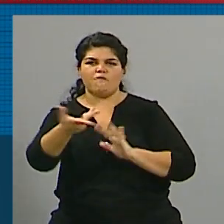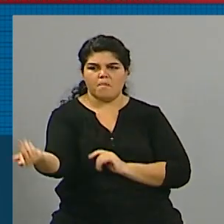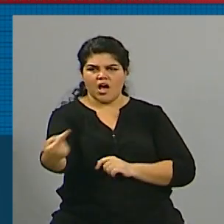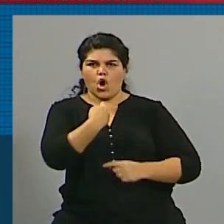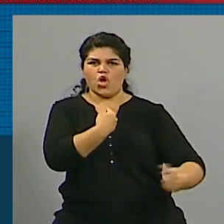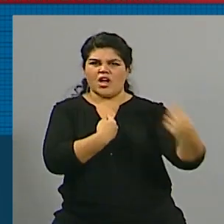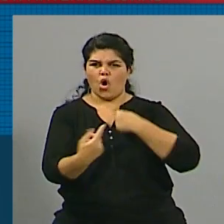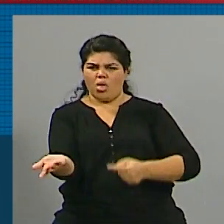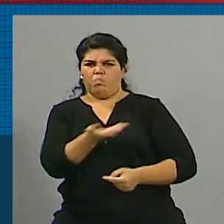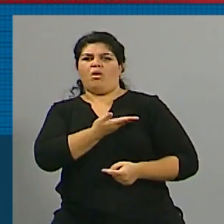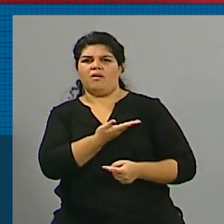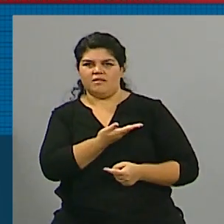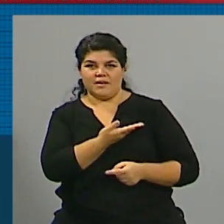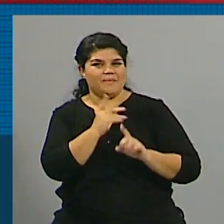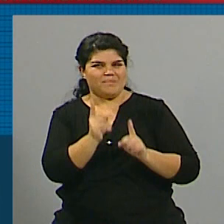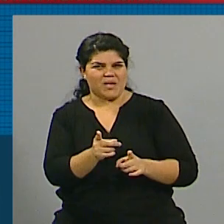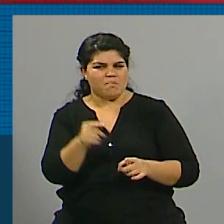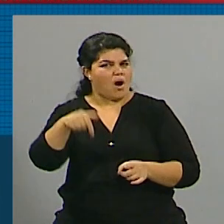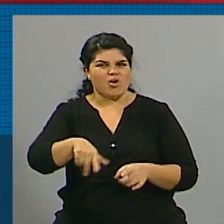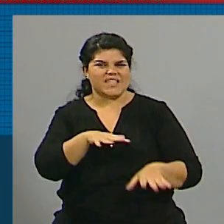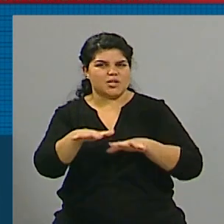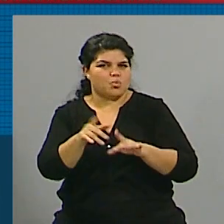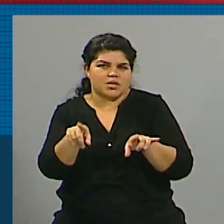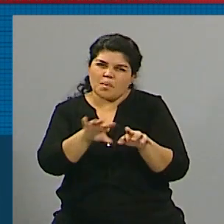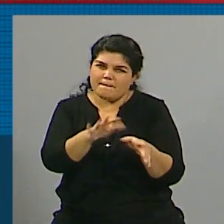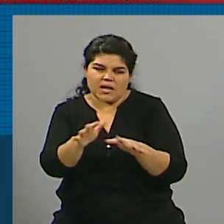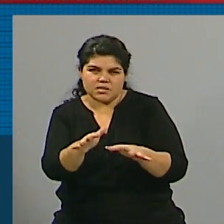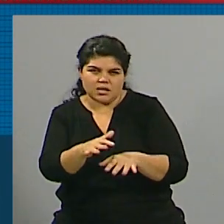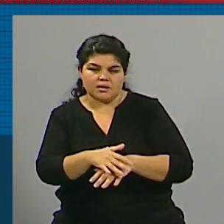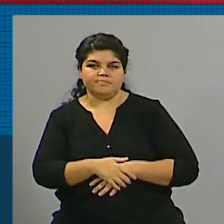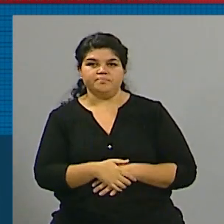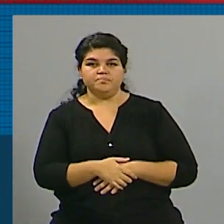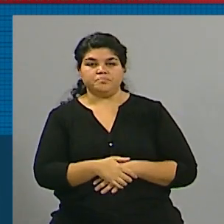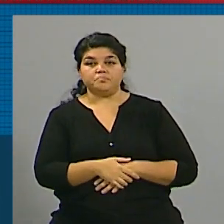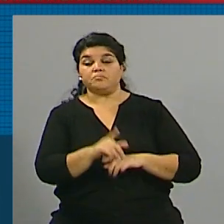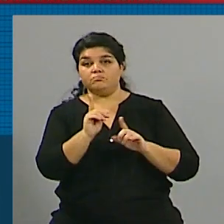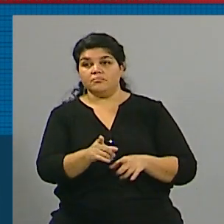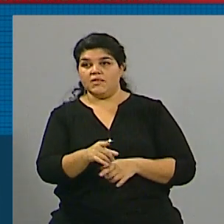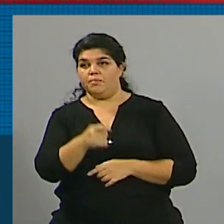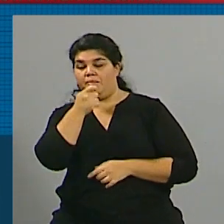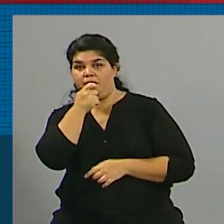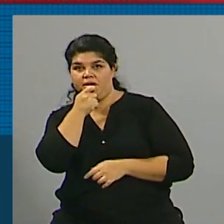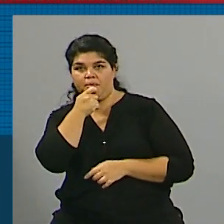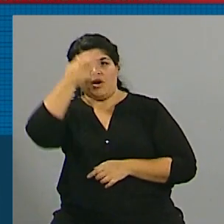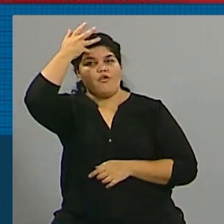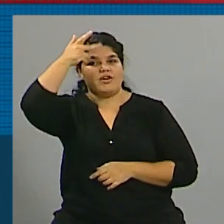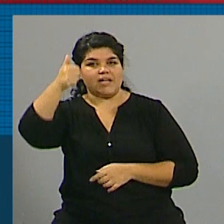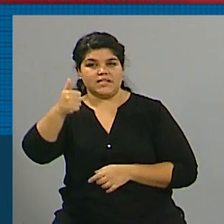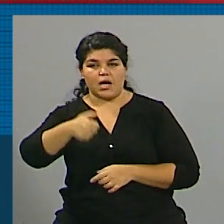relación al conflicto, que hoy por hoy no está en condiciones por la situación propia interna en la que se está encontrando Francia, por un 1 de mayo que acaban de